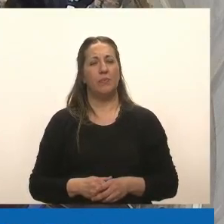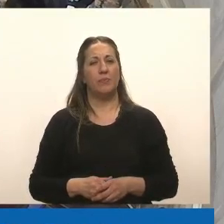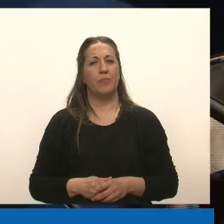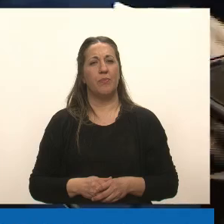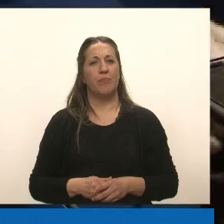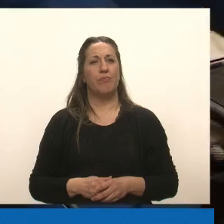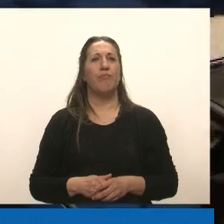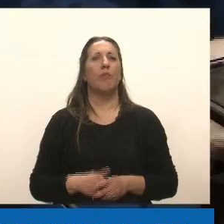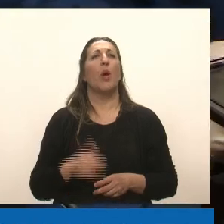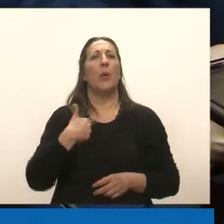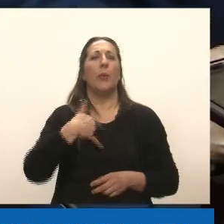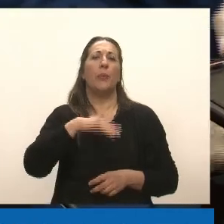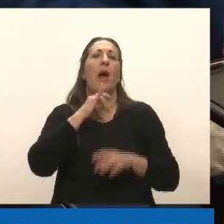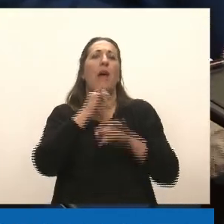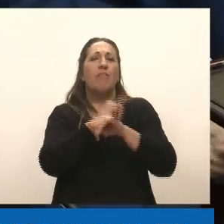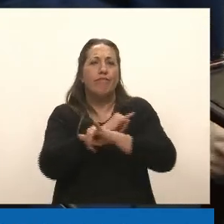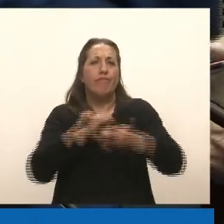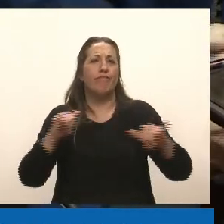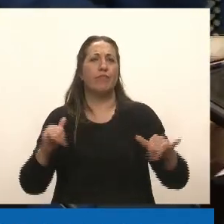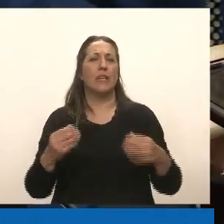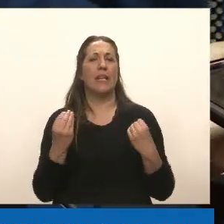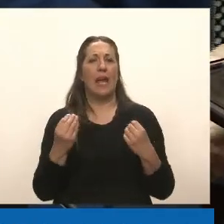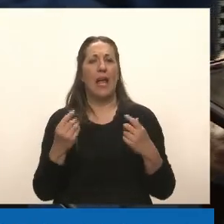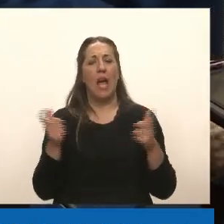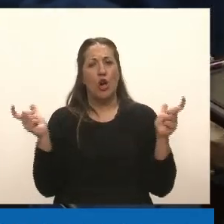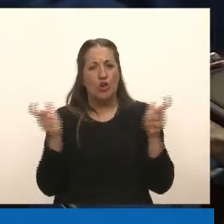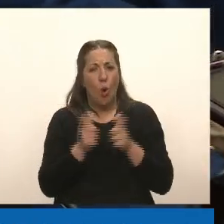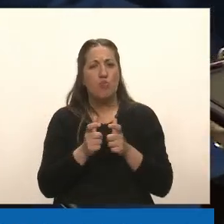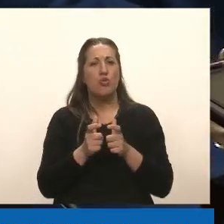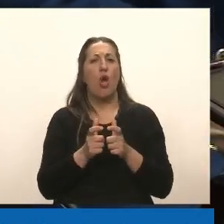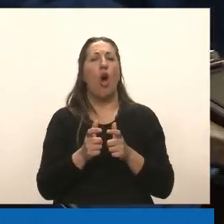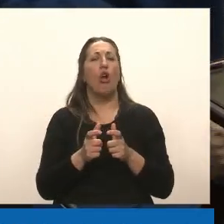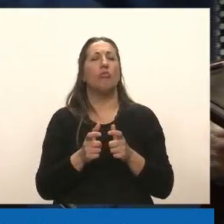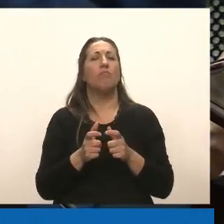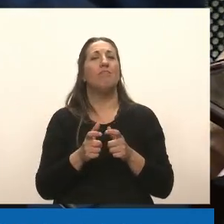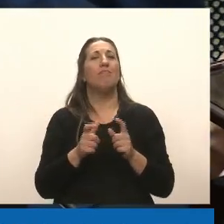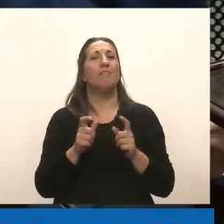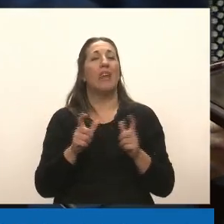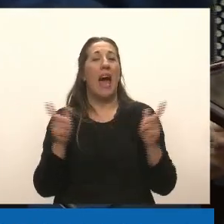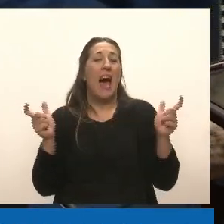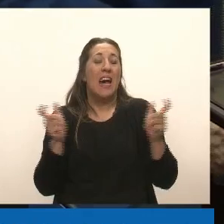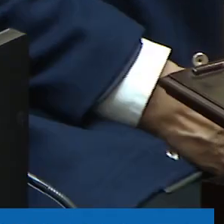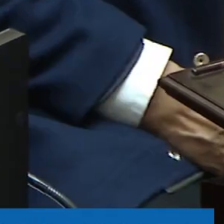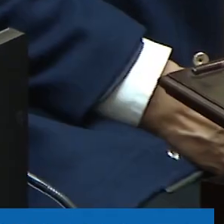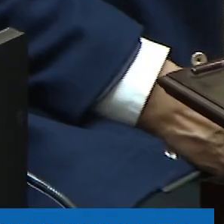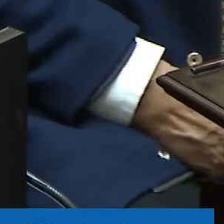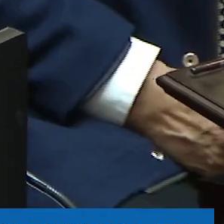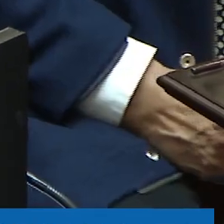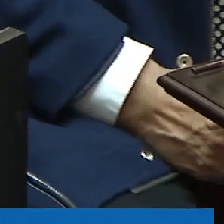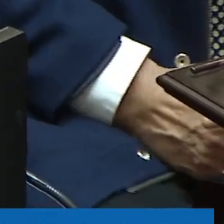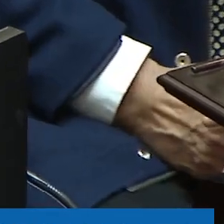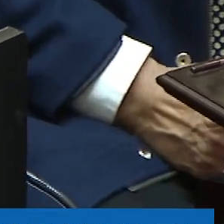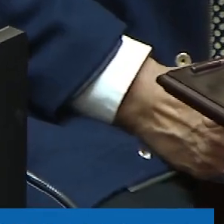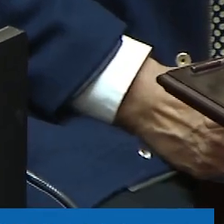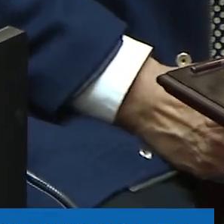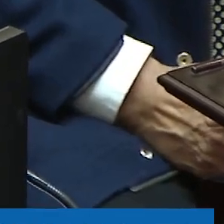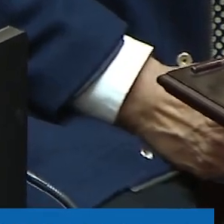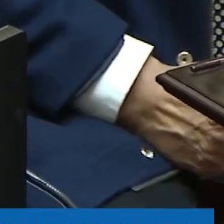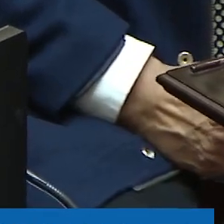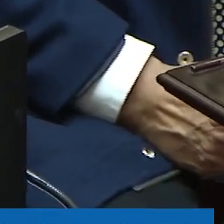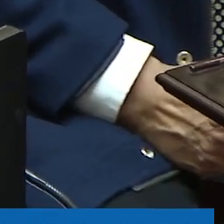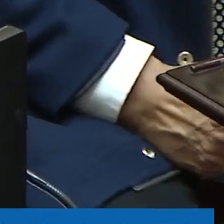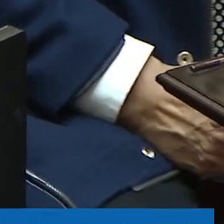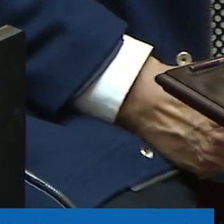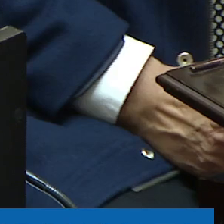Bueno, paso a informar de que en la reunión de Comisión de Asuntos Administrativos Municipales,